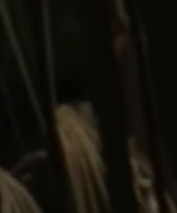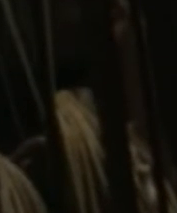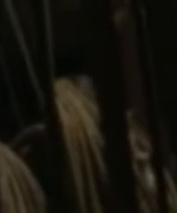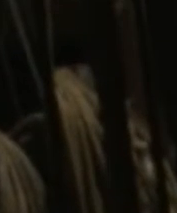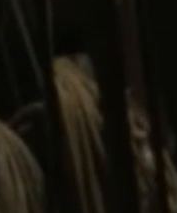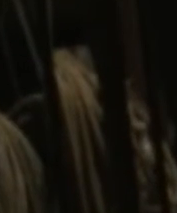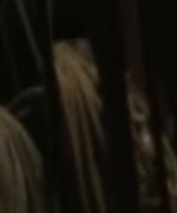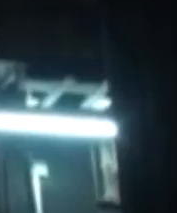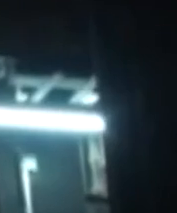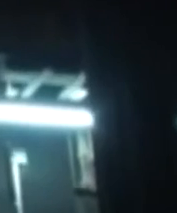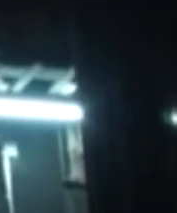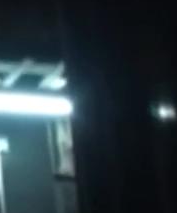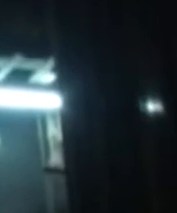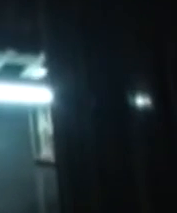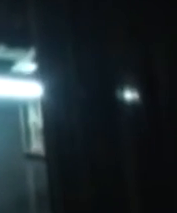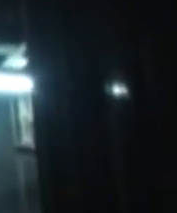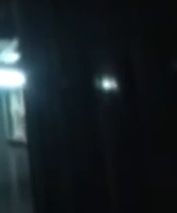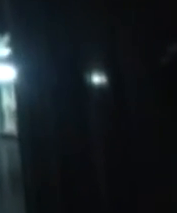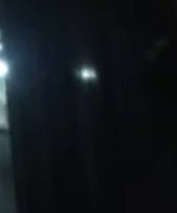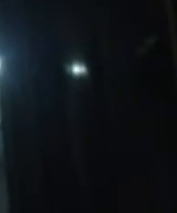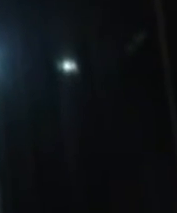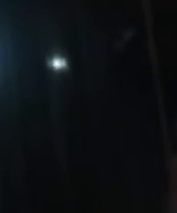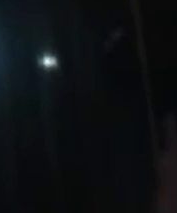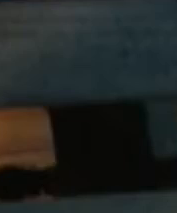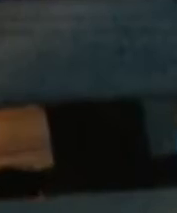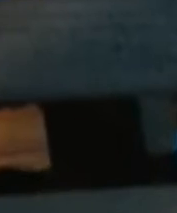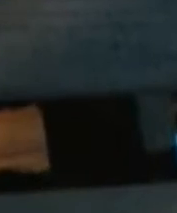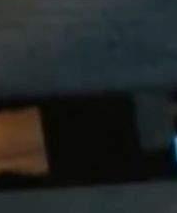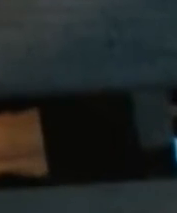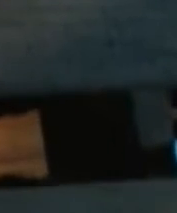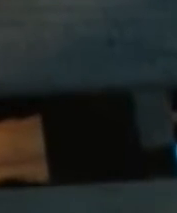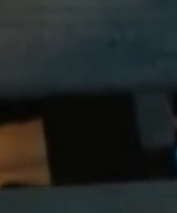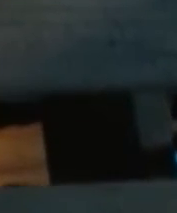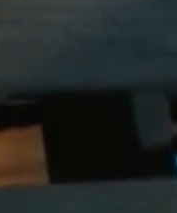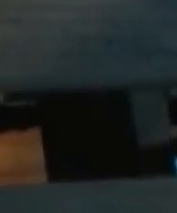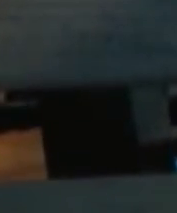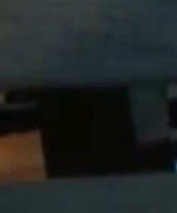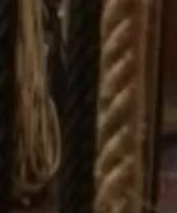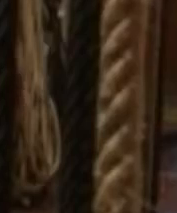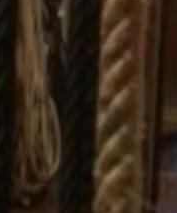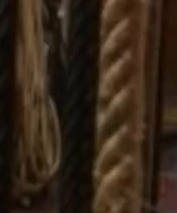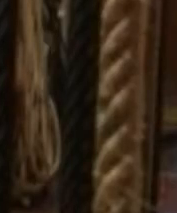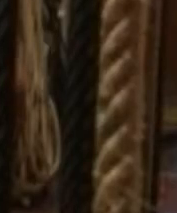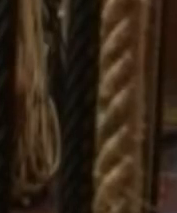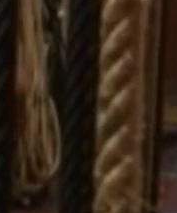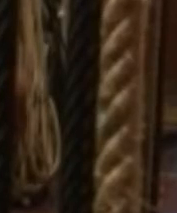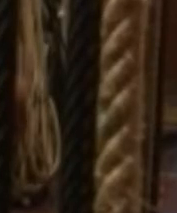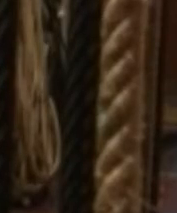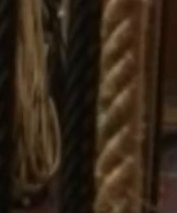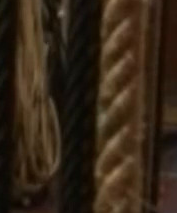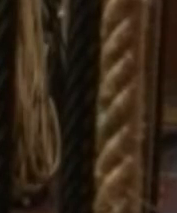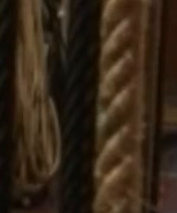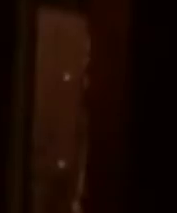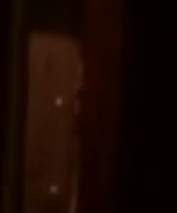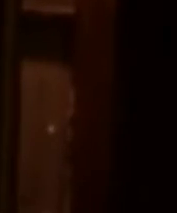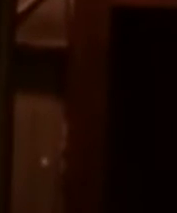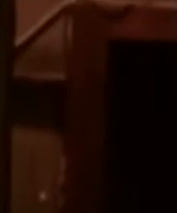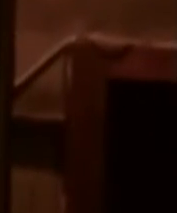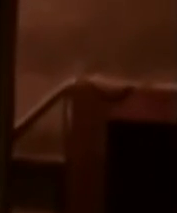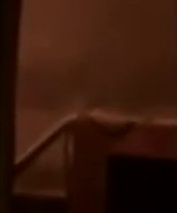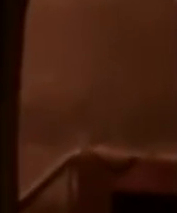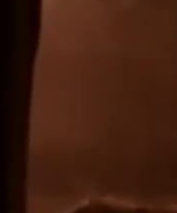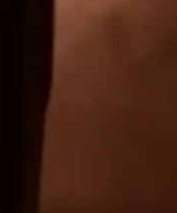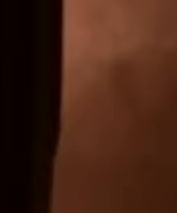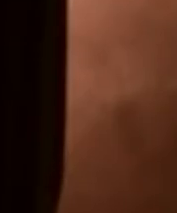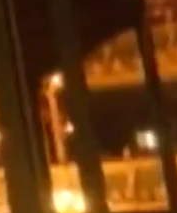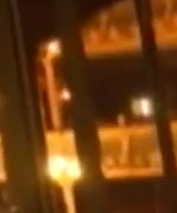La tramoya es una de las partes vitales de un teatro. Todo el trabajo se hace de tres formas, ya sea manual, a pura